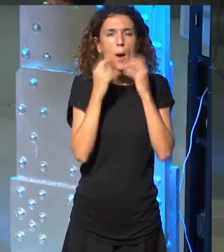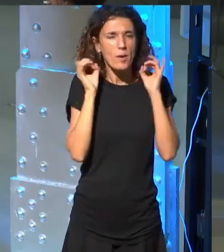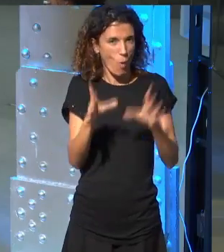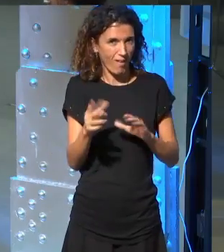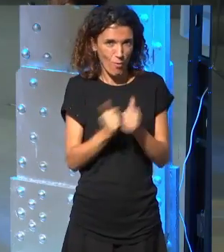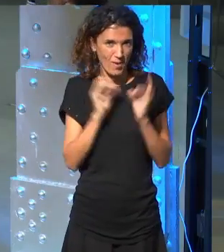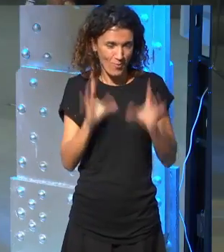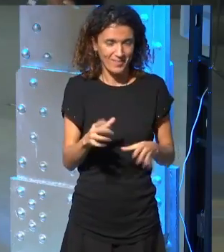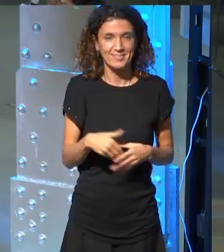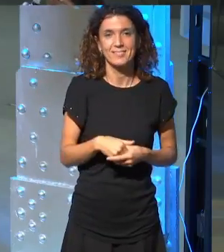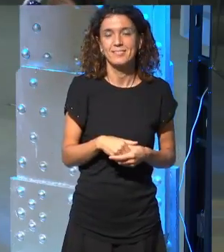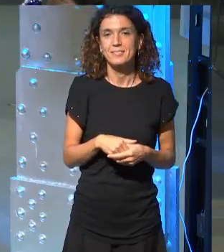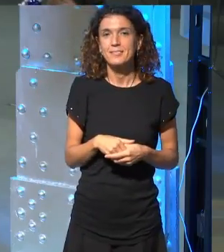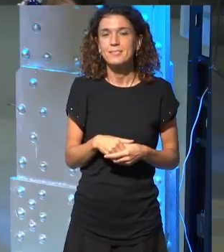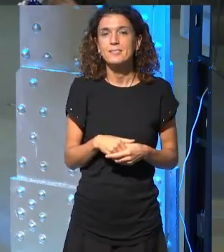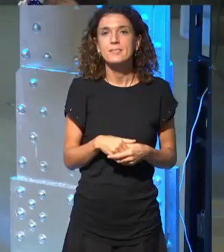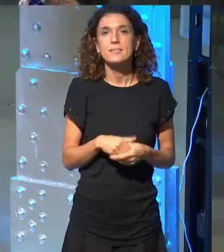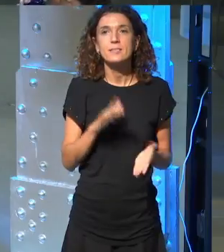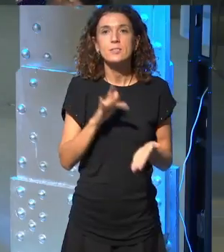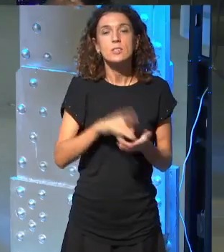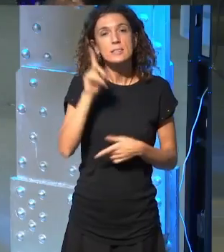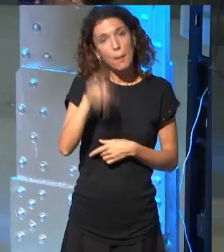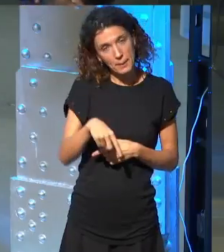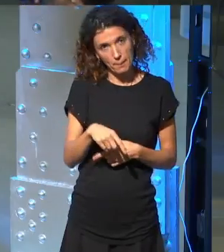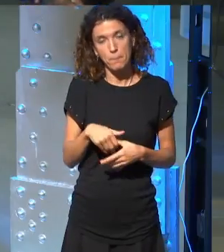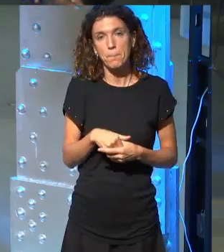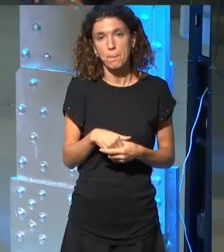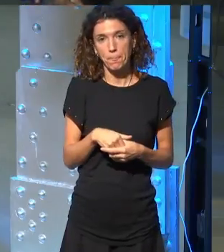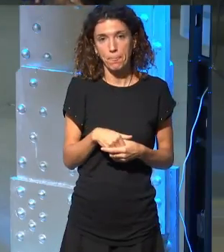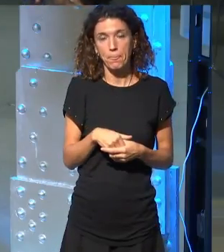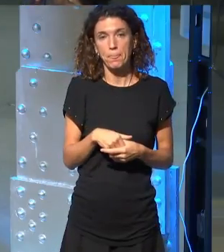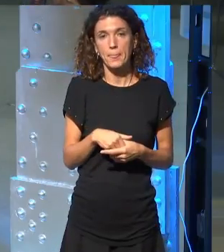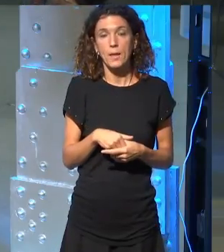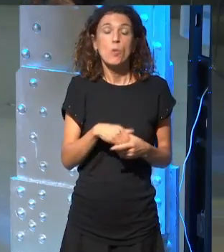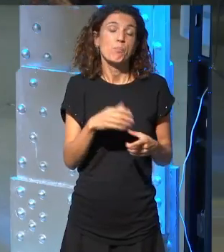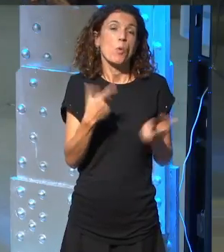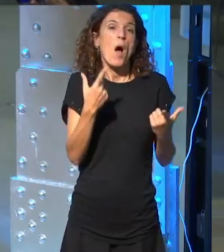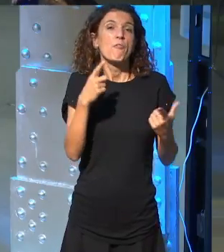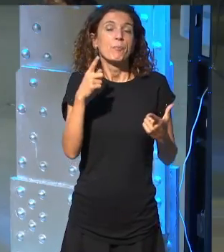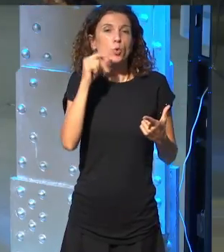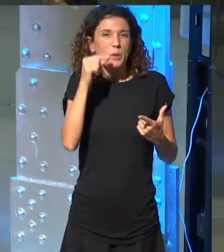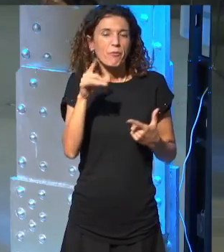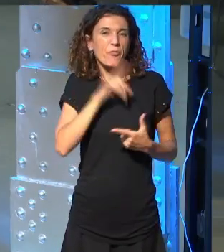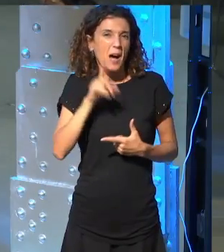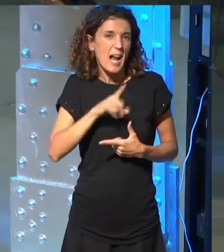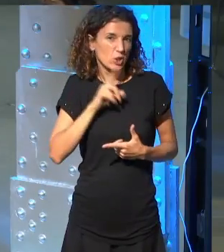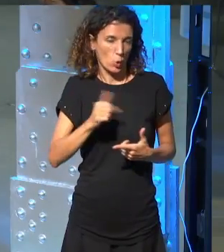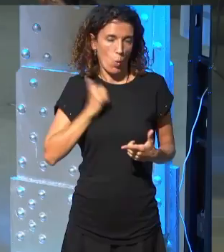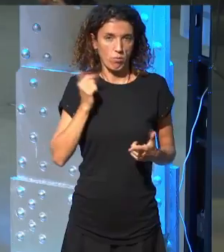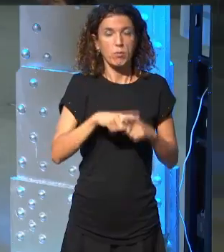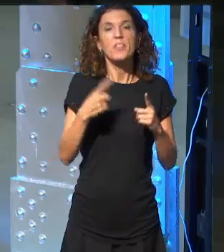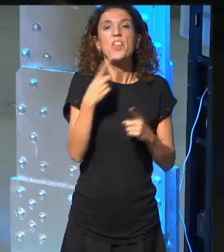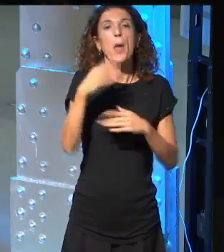Daría, sí. ¿No? Bueno, y luego entramos en el terreno de las cuentas falsas. Esta me hace mucha gracia porque pone pintor